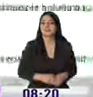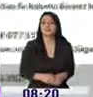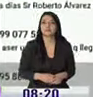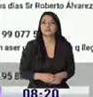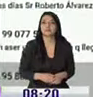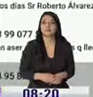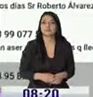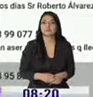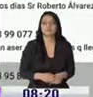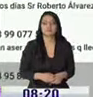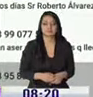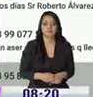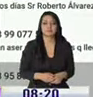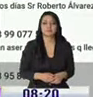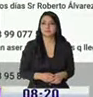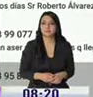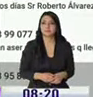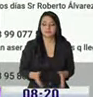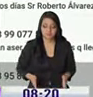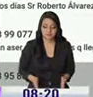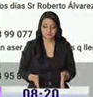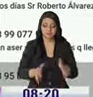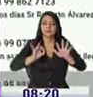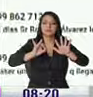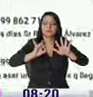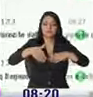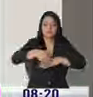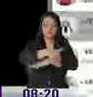¿no? Es en la calle 7, Graciela Escudero,